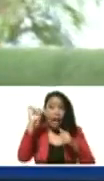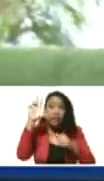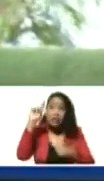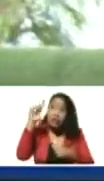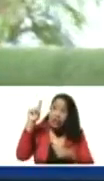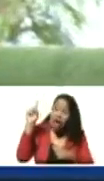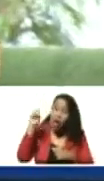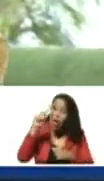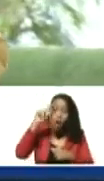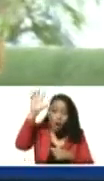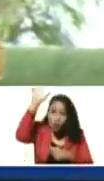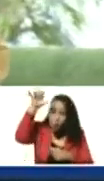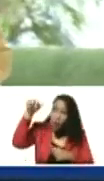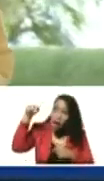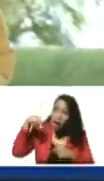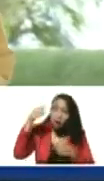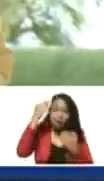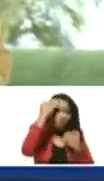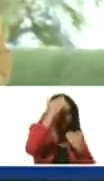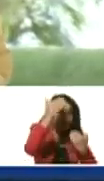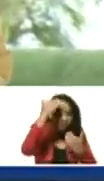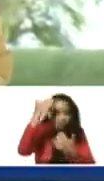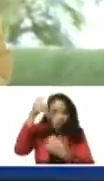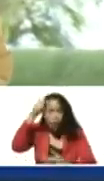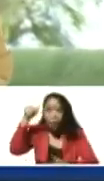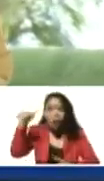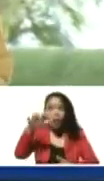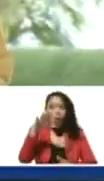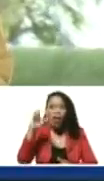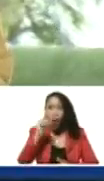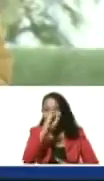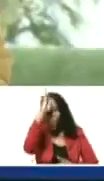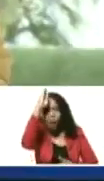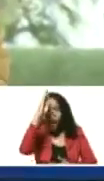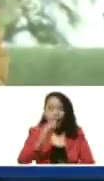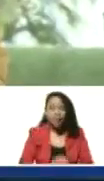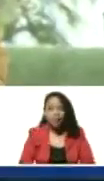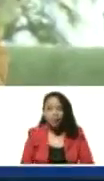lloviendo en los valles del Tuy. Mi saludo al pueblo de Ocumare del Tuy.